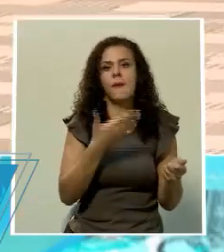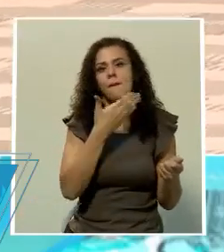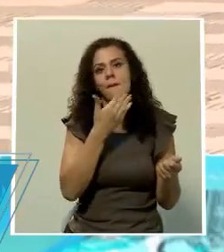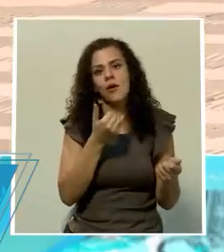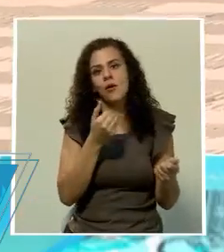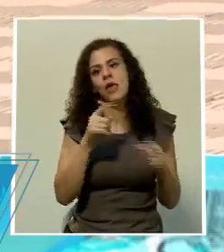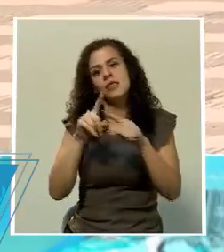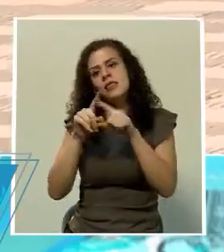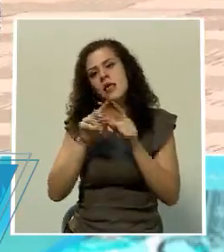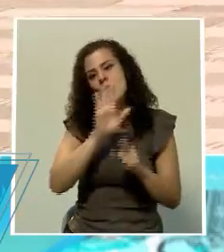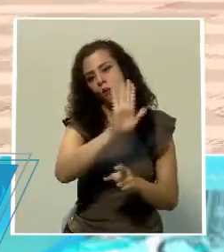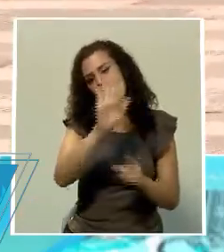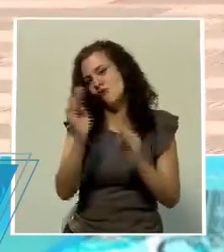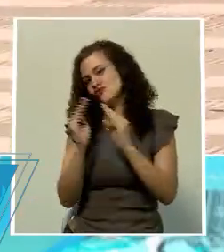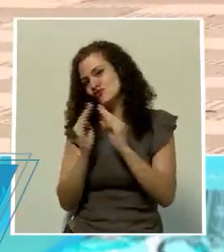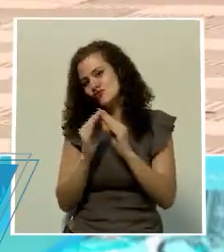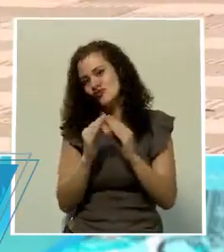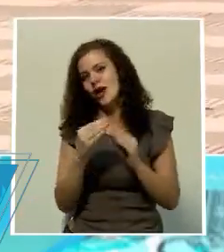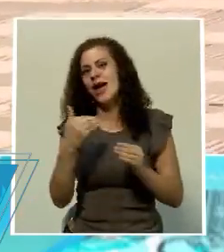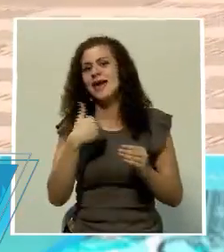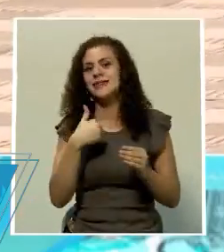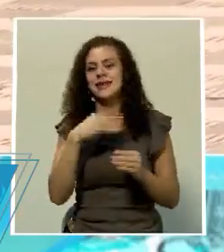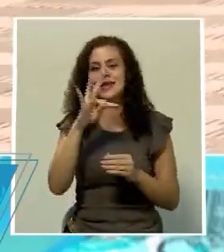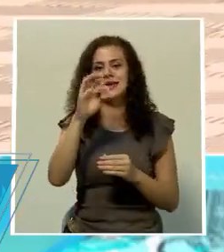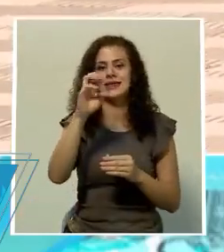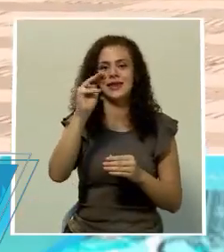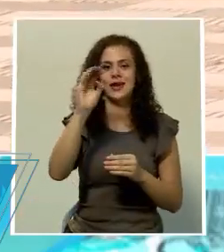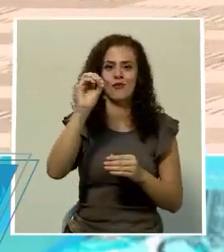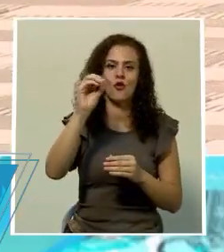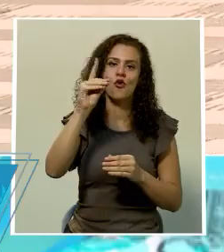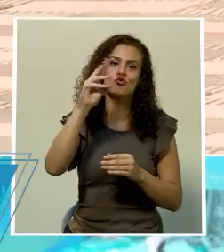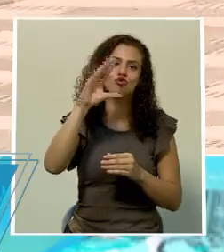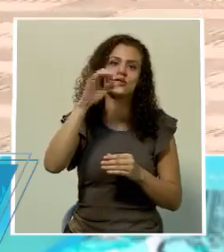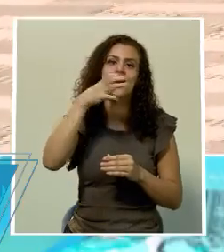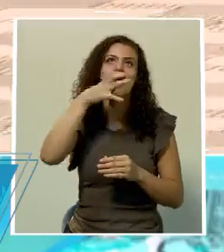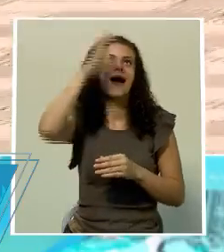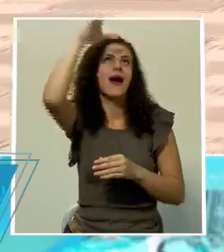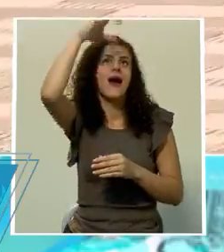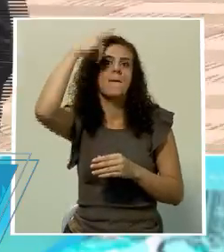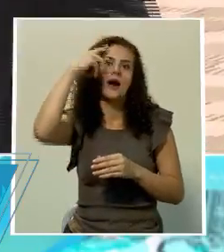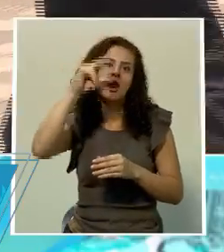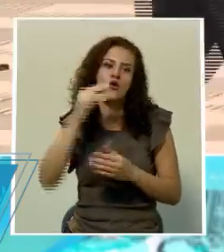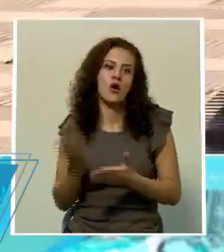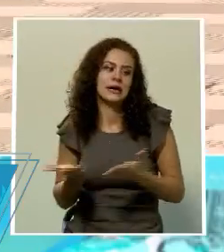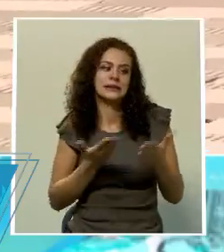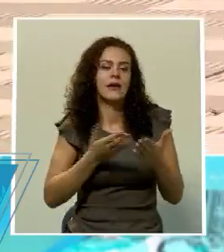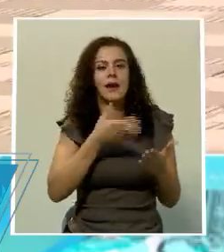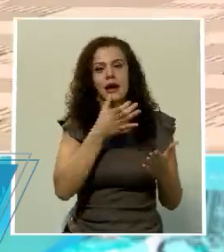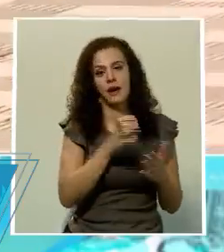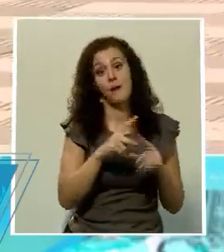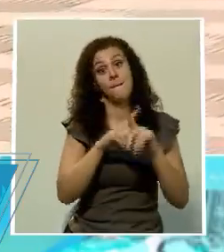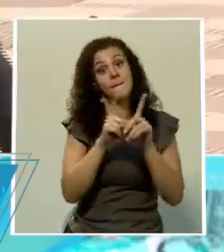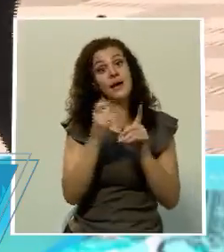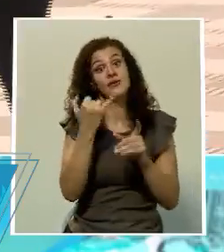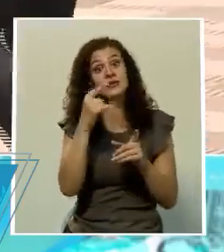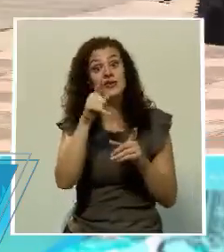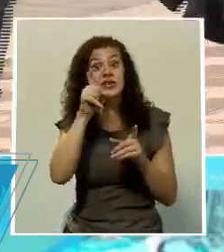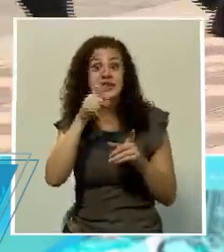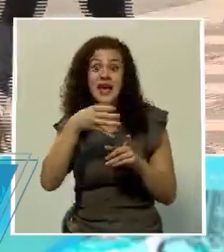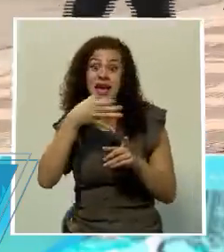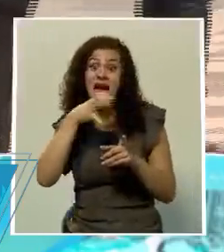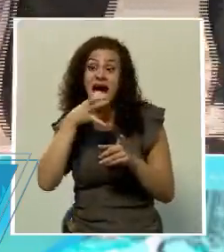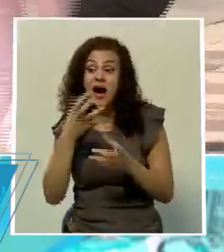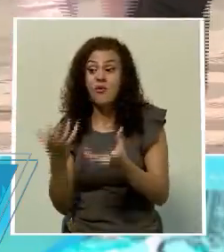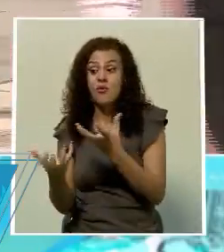también, dependiendo de las realidades de nuestros hogares, es tener una termoducha para no tener que transportar agua caliente. Pero si se tiene que calentar el